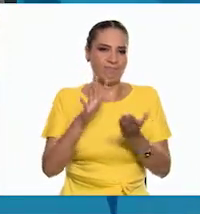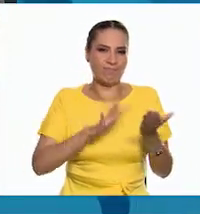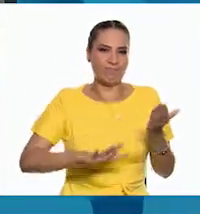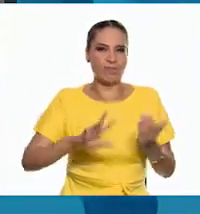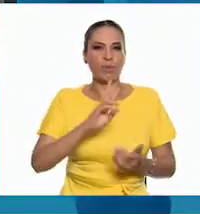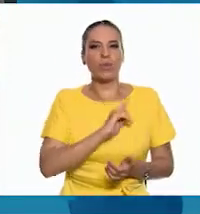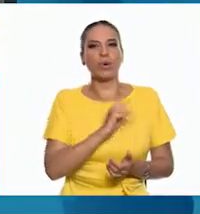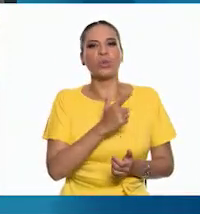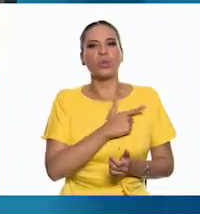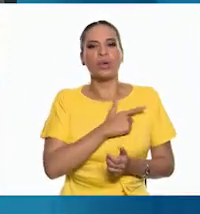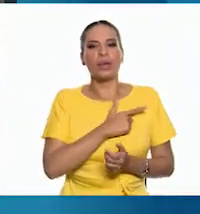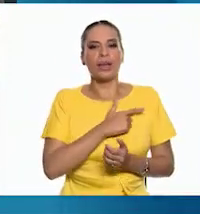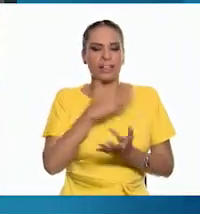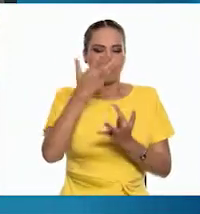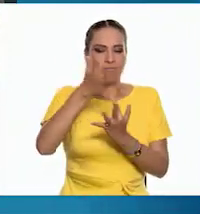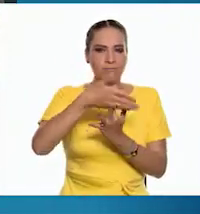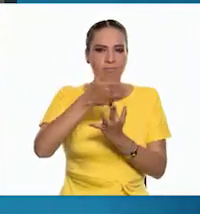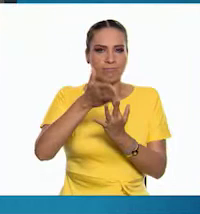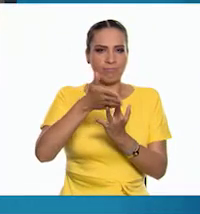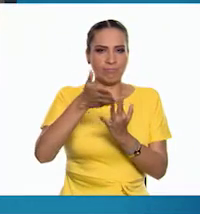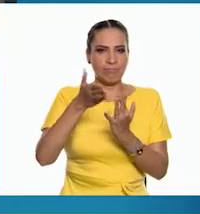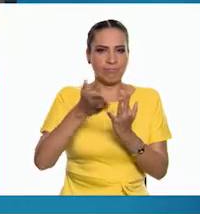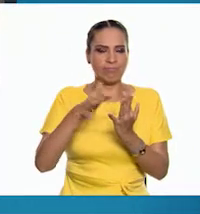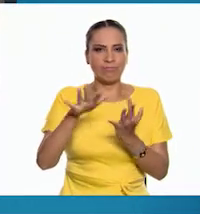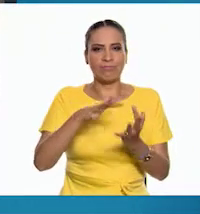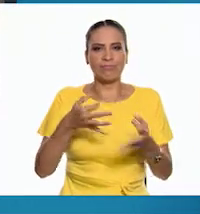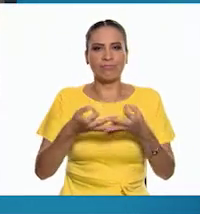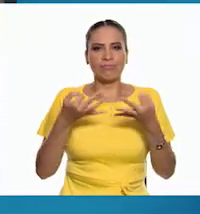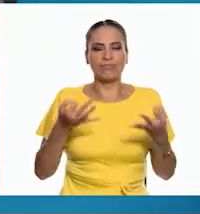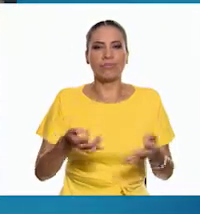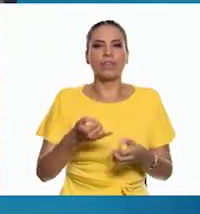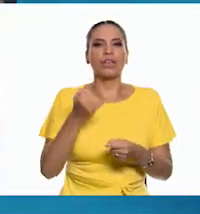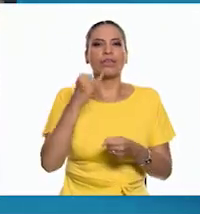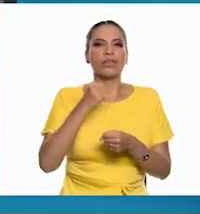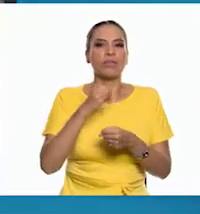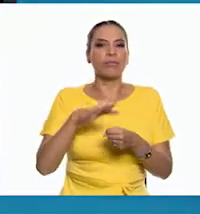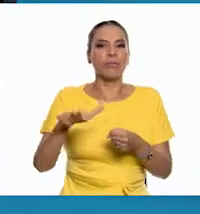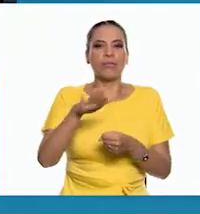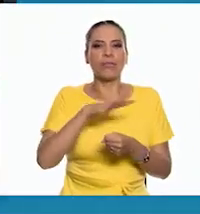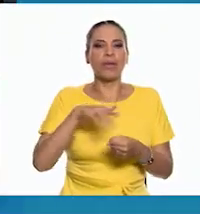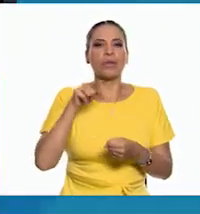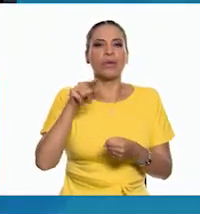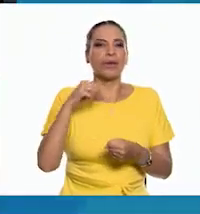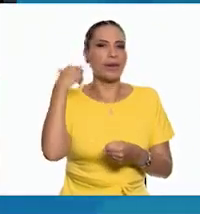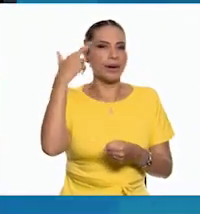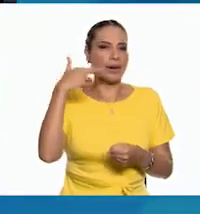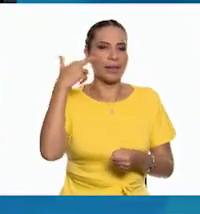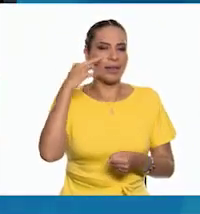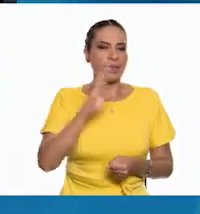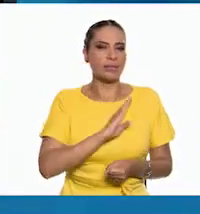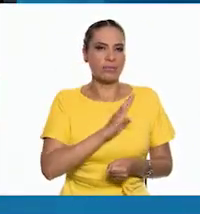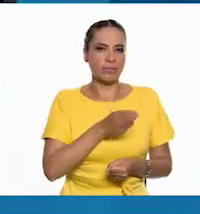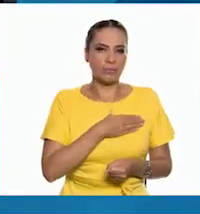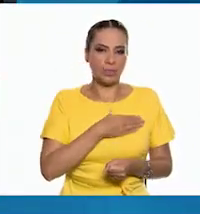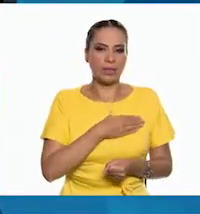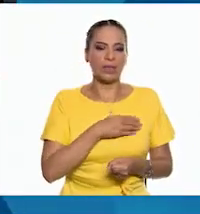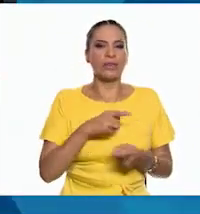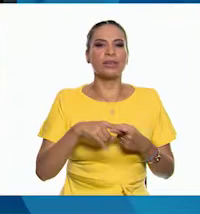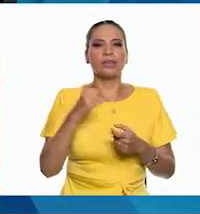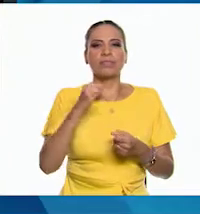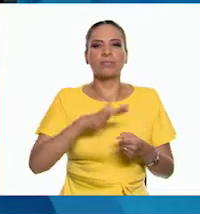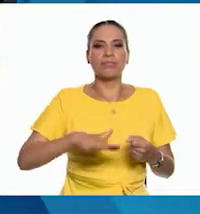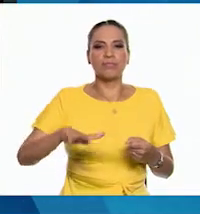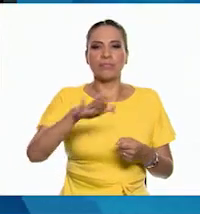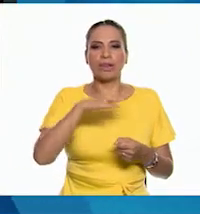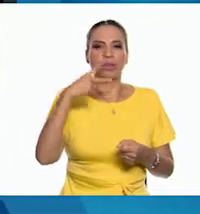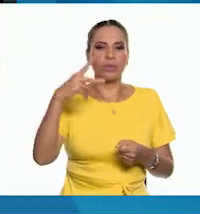y repartirse ese territorio entre los reyes españoles y el imperio